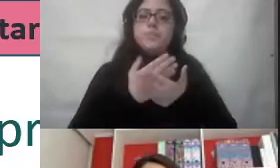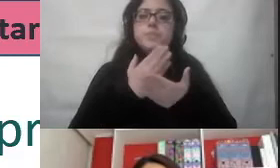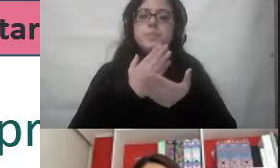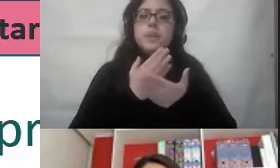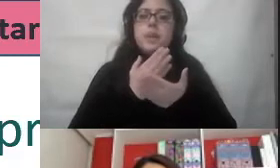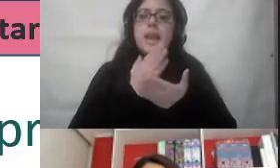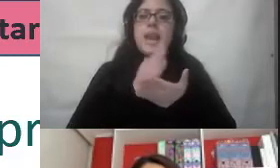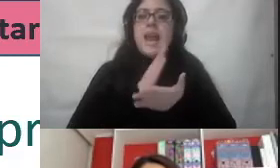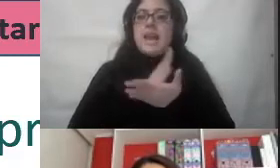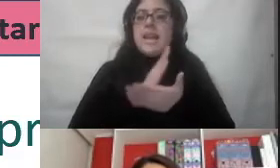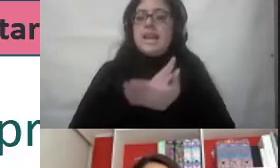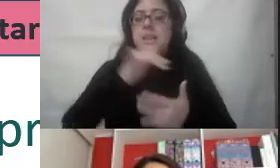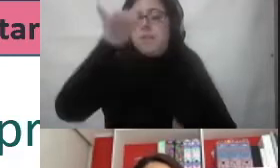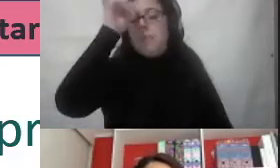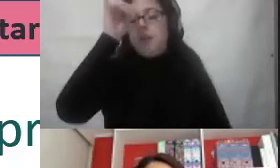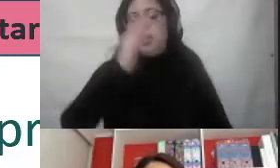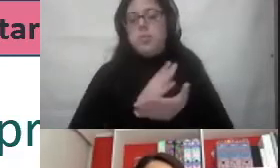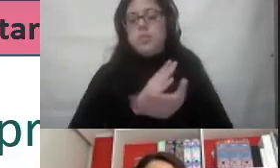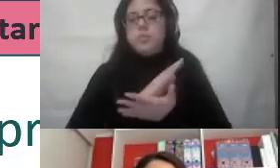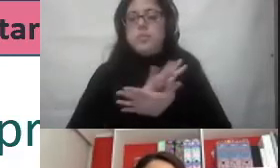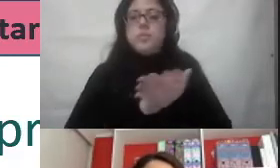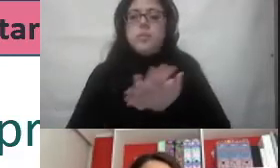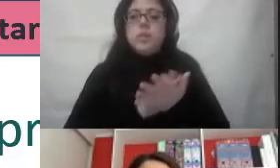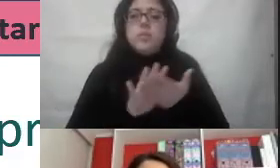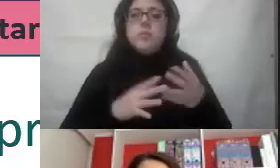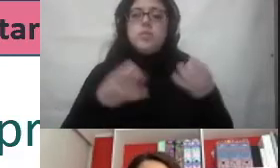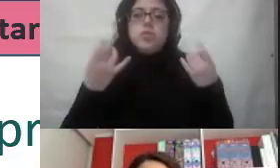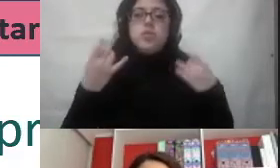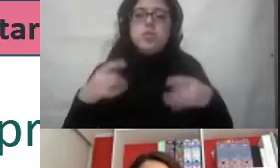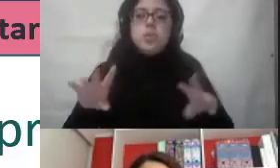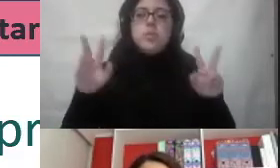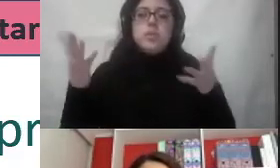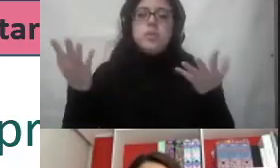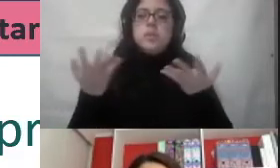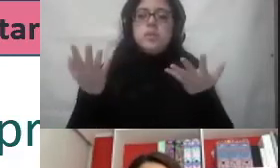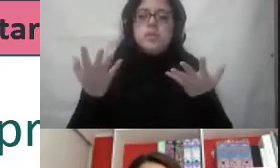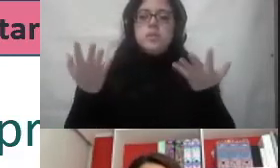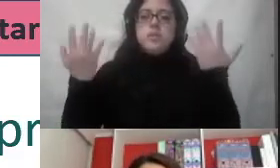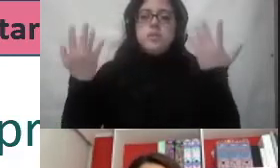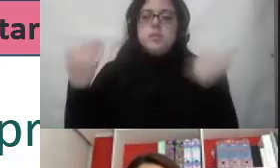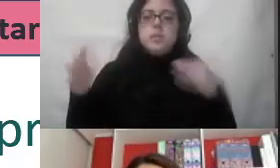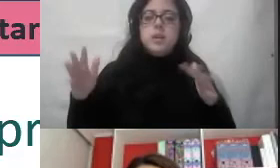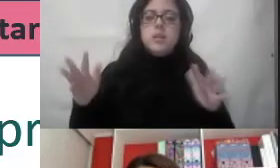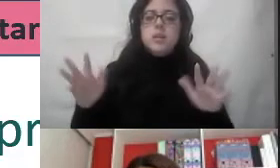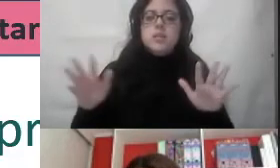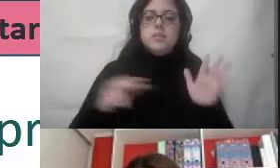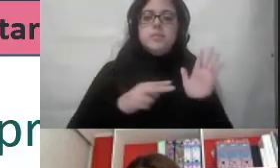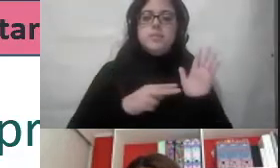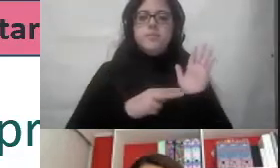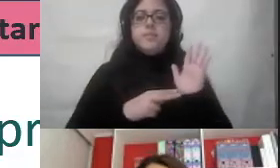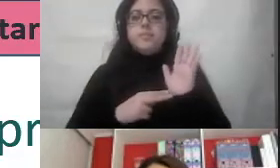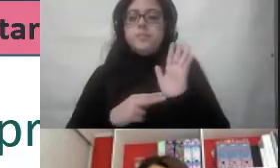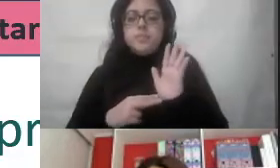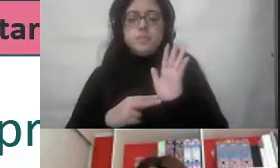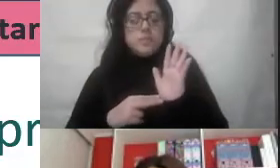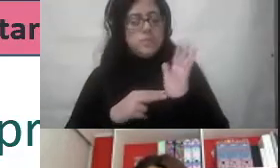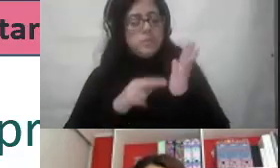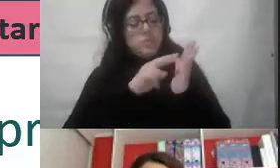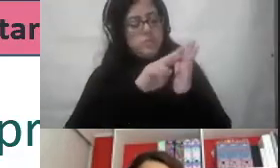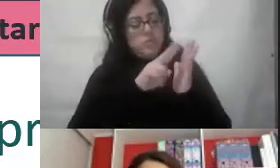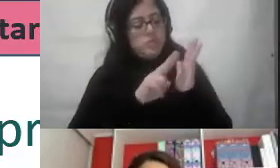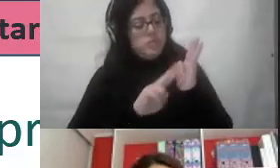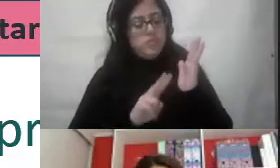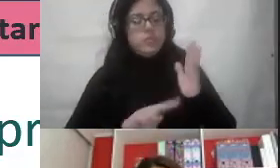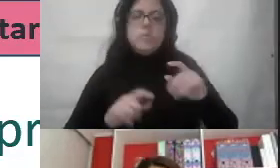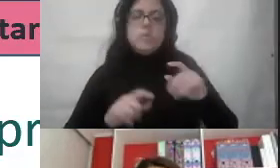en vez de darle las lecturas de las fuentes, a lo mejor podemos ocupar fuentes audiovisuales, noticias locales a